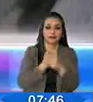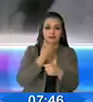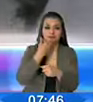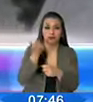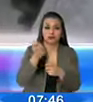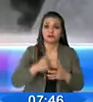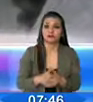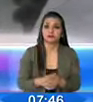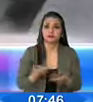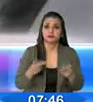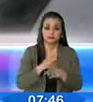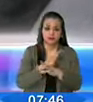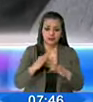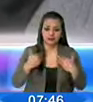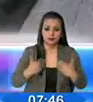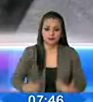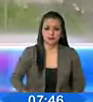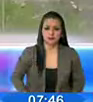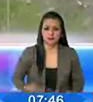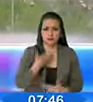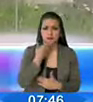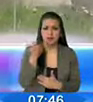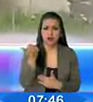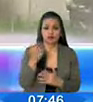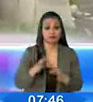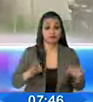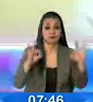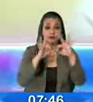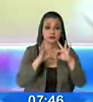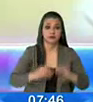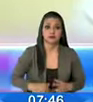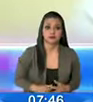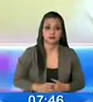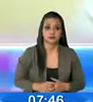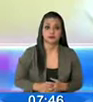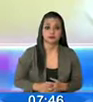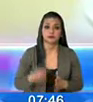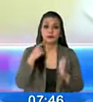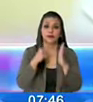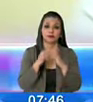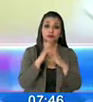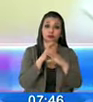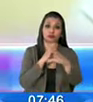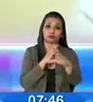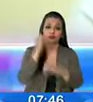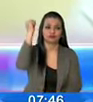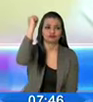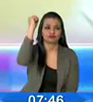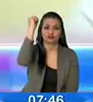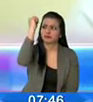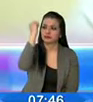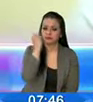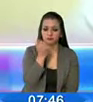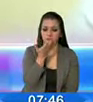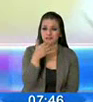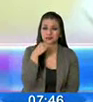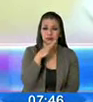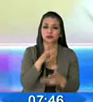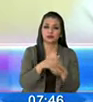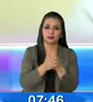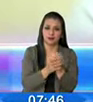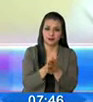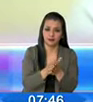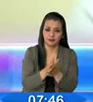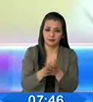La higiene personal con más frecuencia es indispensable. Si vamos en transporte público, lavarnos las manitos más seguido,